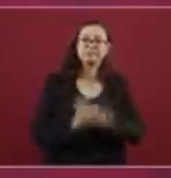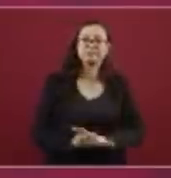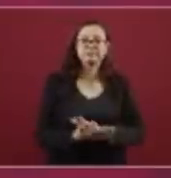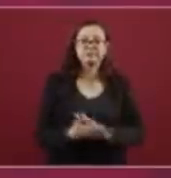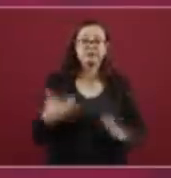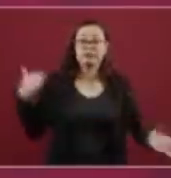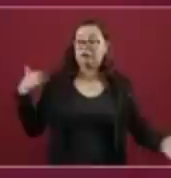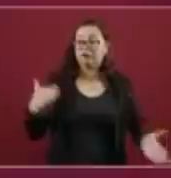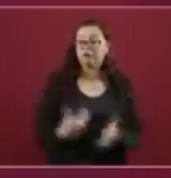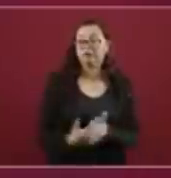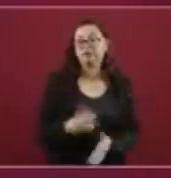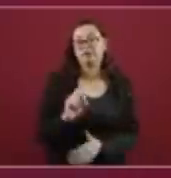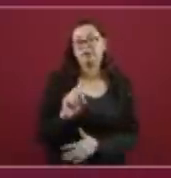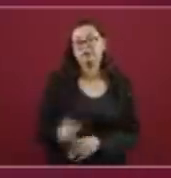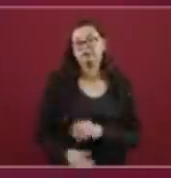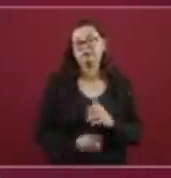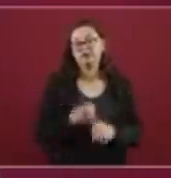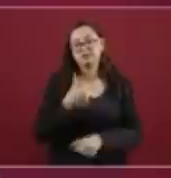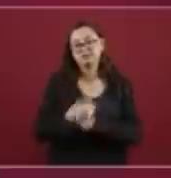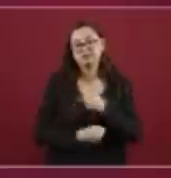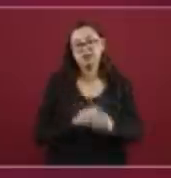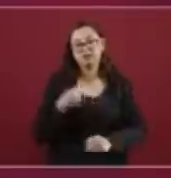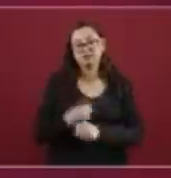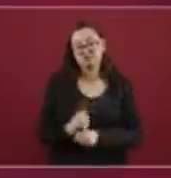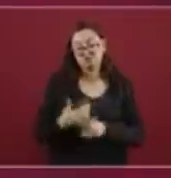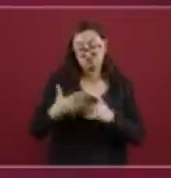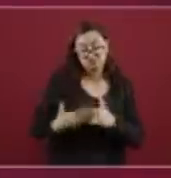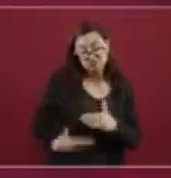eso no aplica.